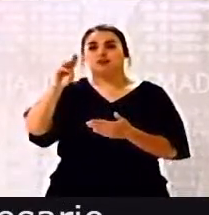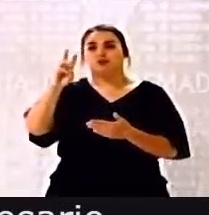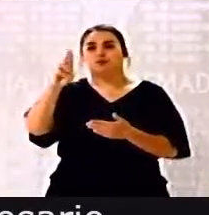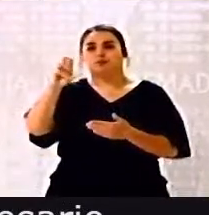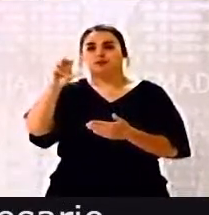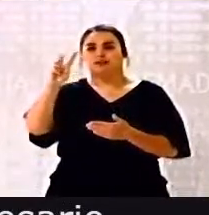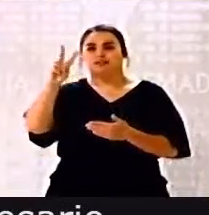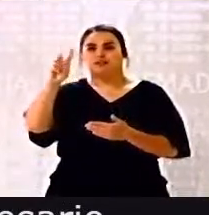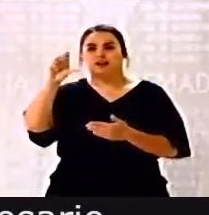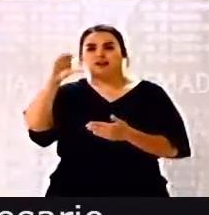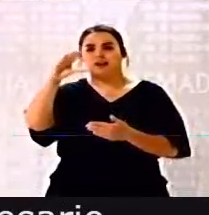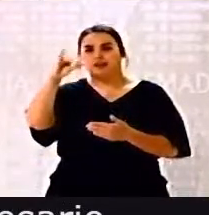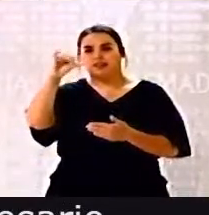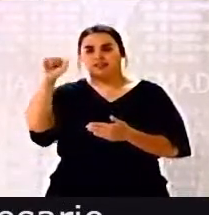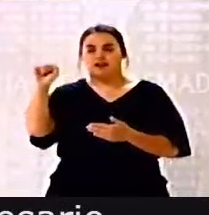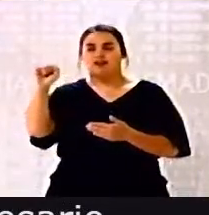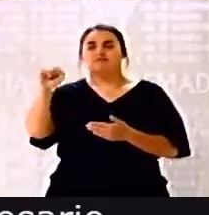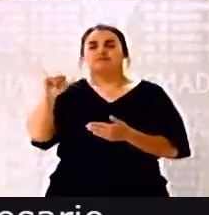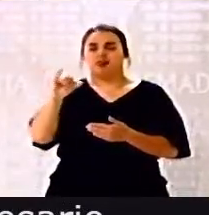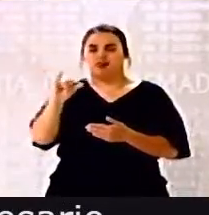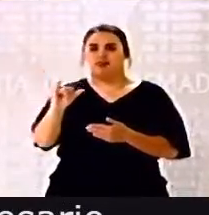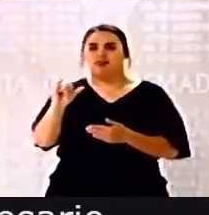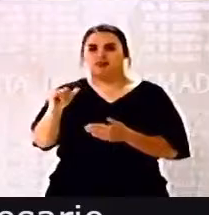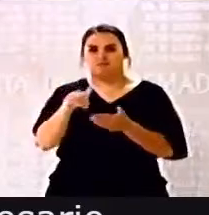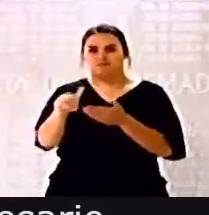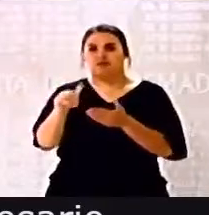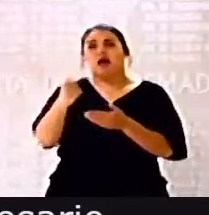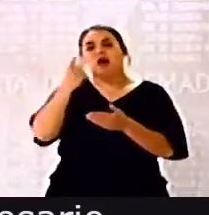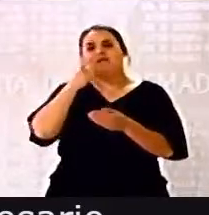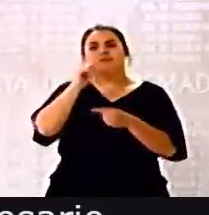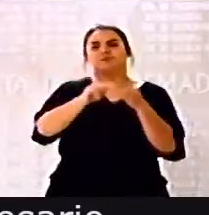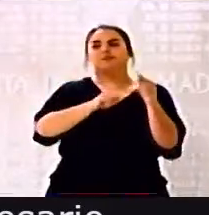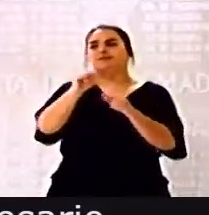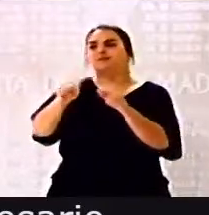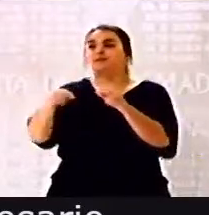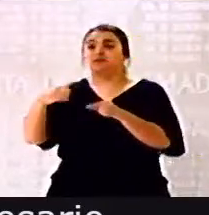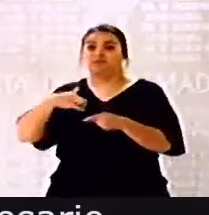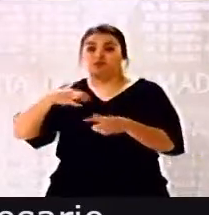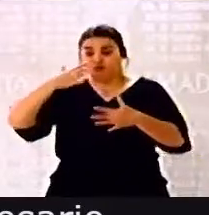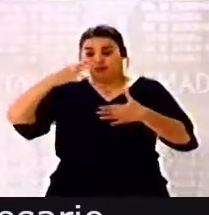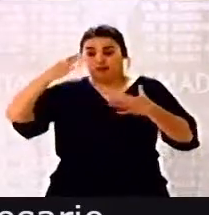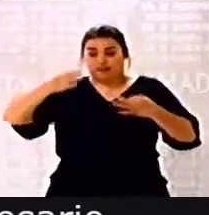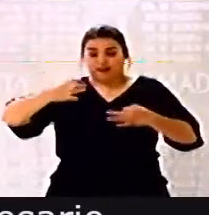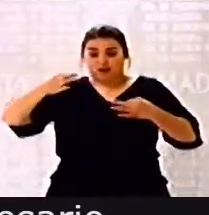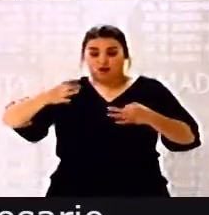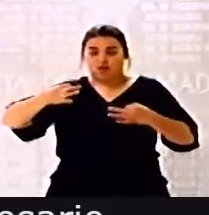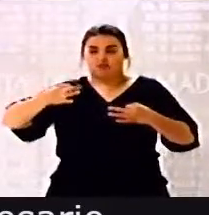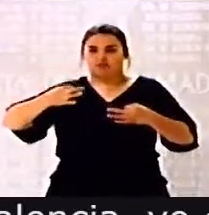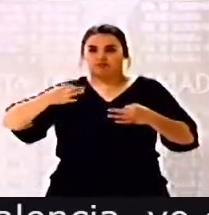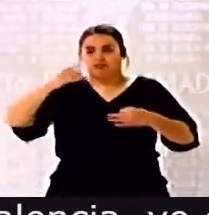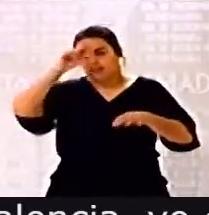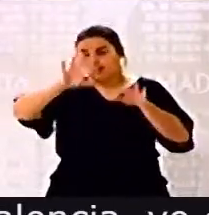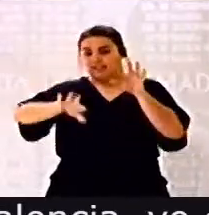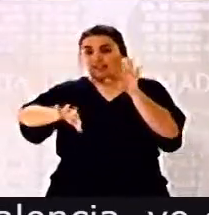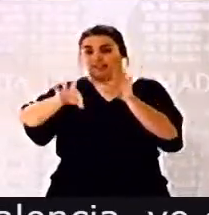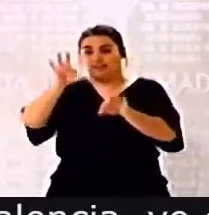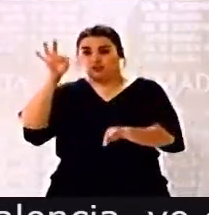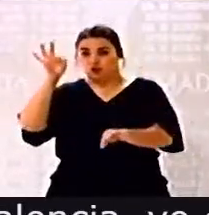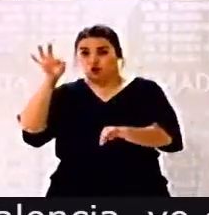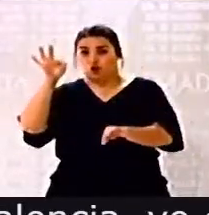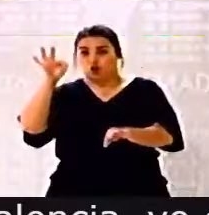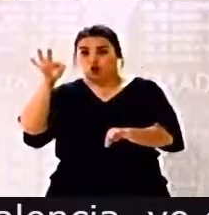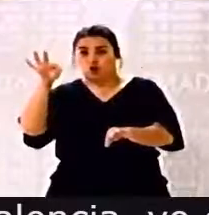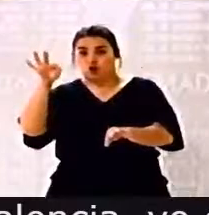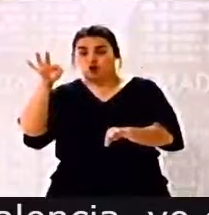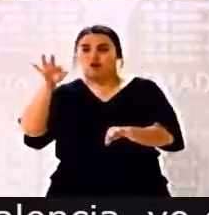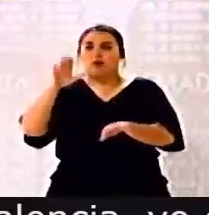Vamos a ver cómo ha circulado el virus. Yo creo que antes de tomar una decisión